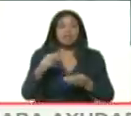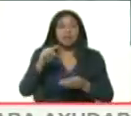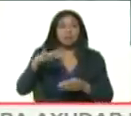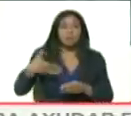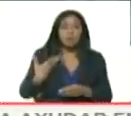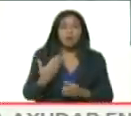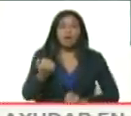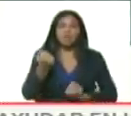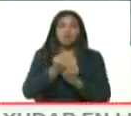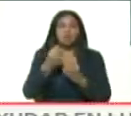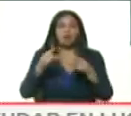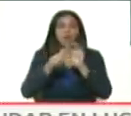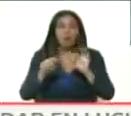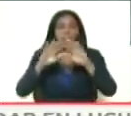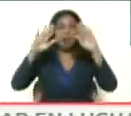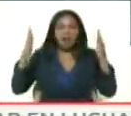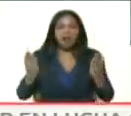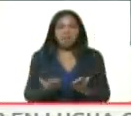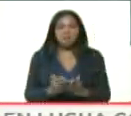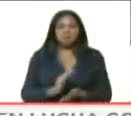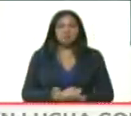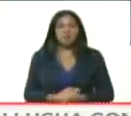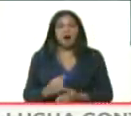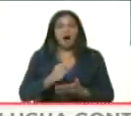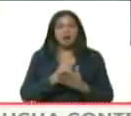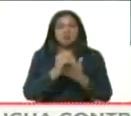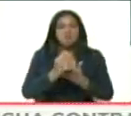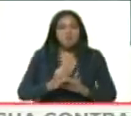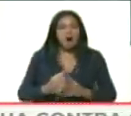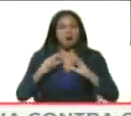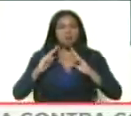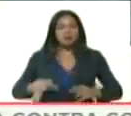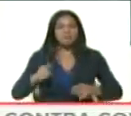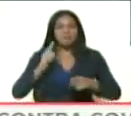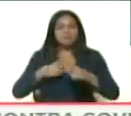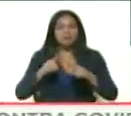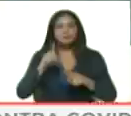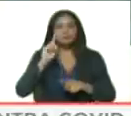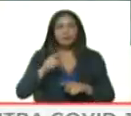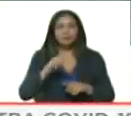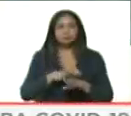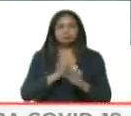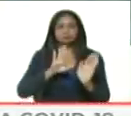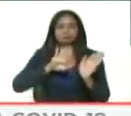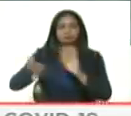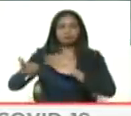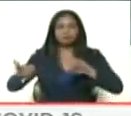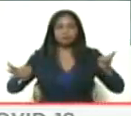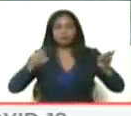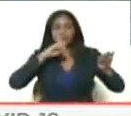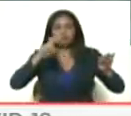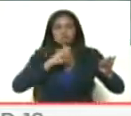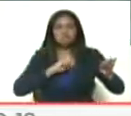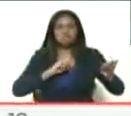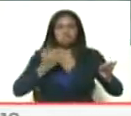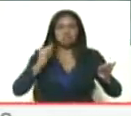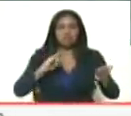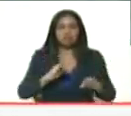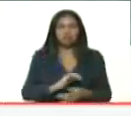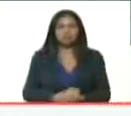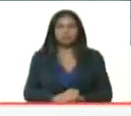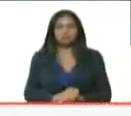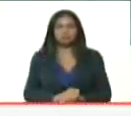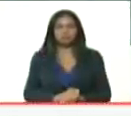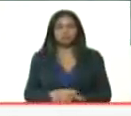posibilidades de ayudar al mundo, de ayudar a la humanidad, pero tendría que dejar de lado todo el odio, todo el rencor que